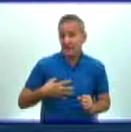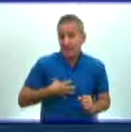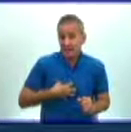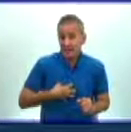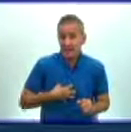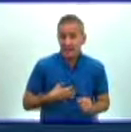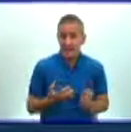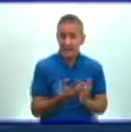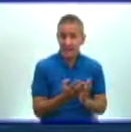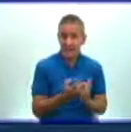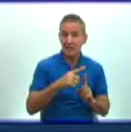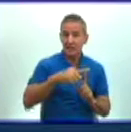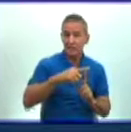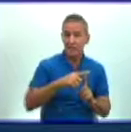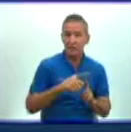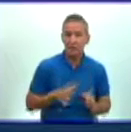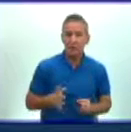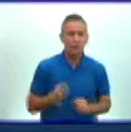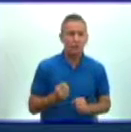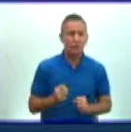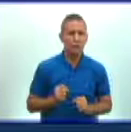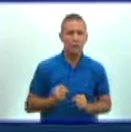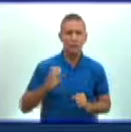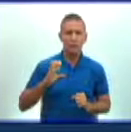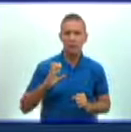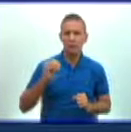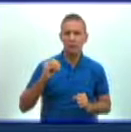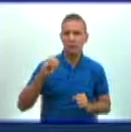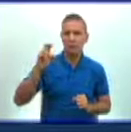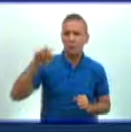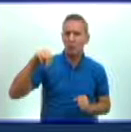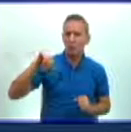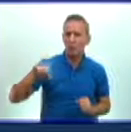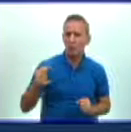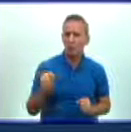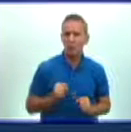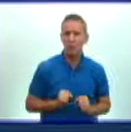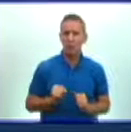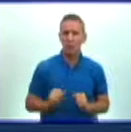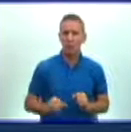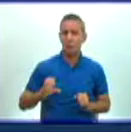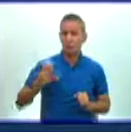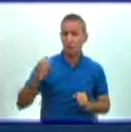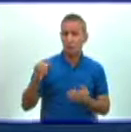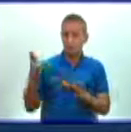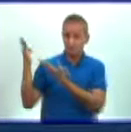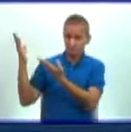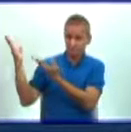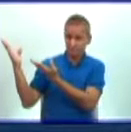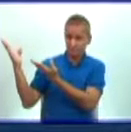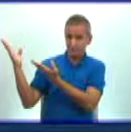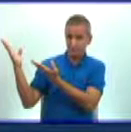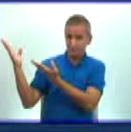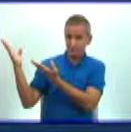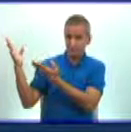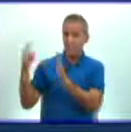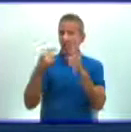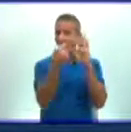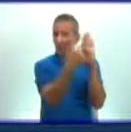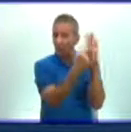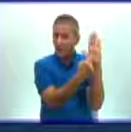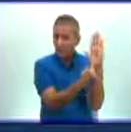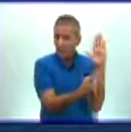las conjunciones, cuáles son copulativas, disyuntivas, adversativas, por